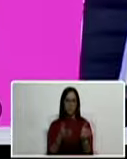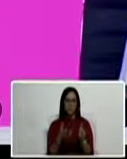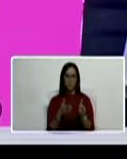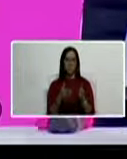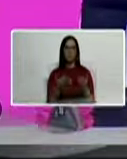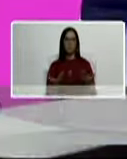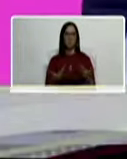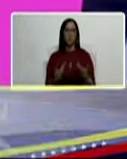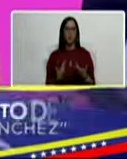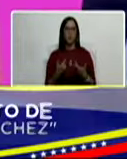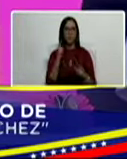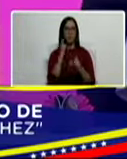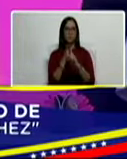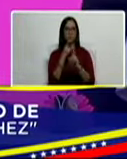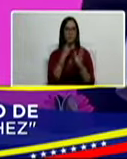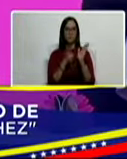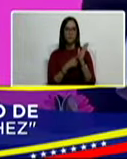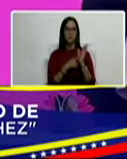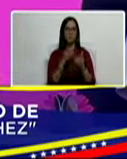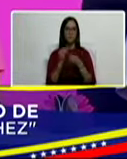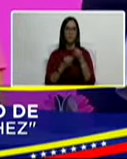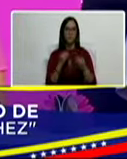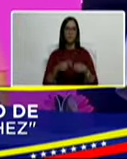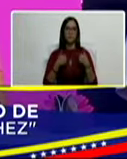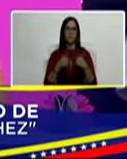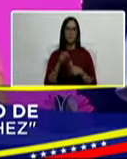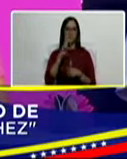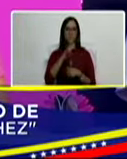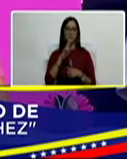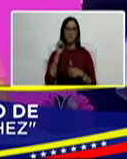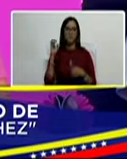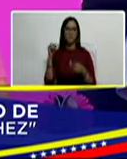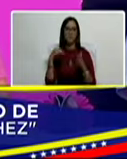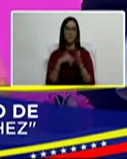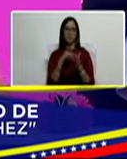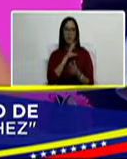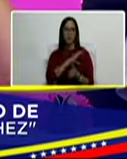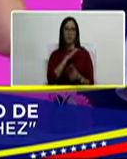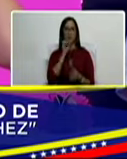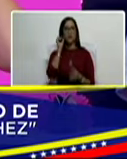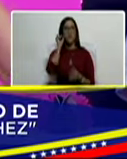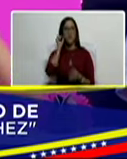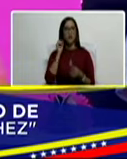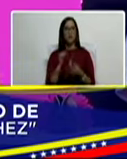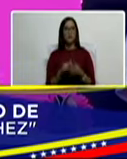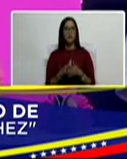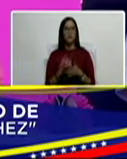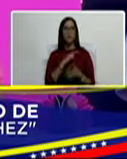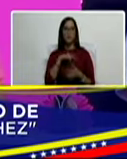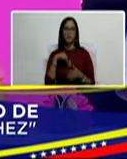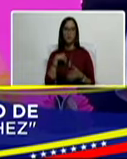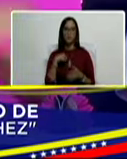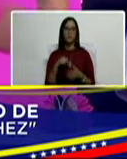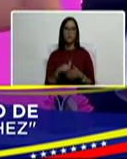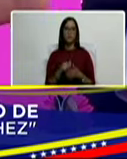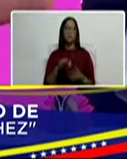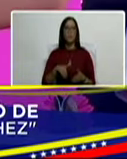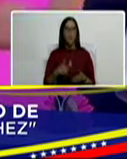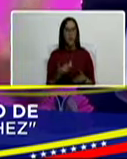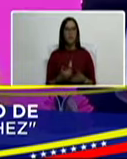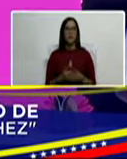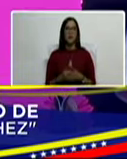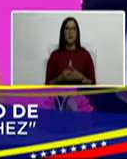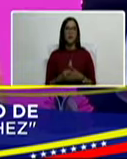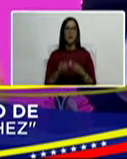cumplir de conformar más de 200.000 comités de mujeres. Nosotras, pues, con todas